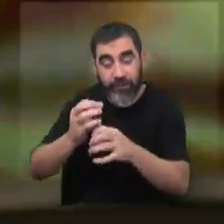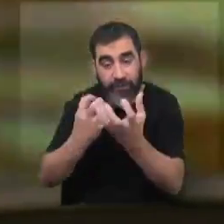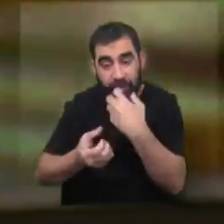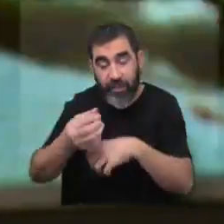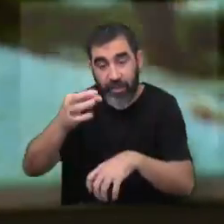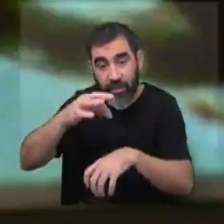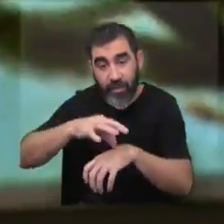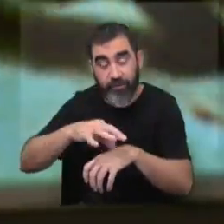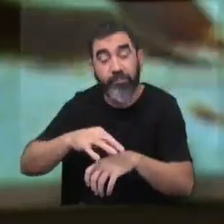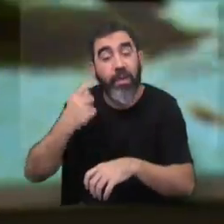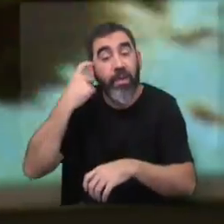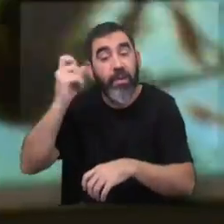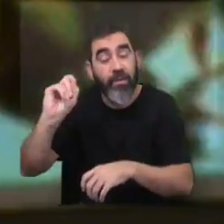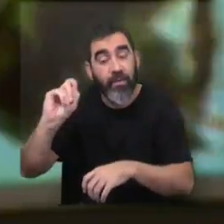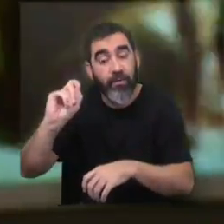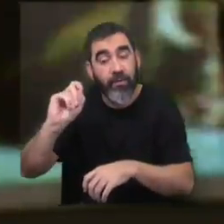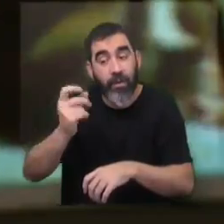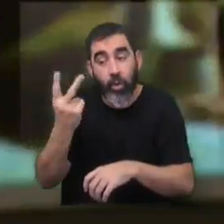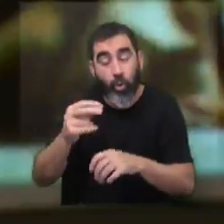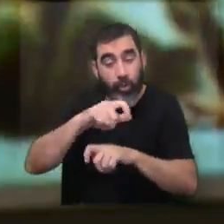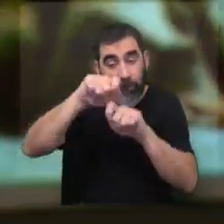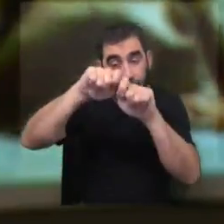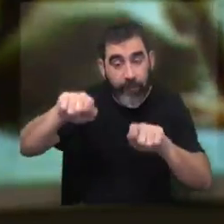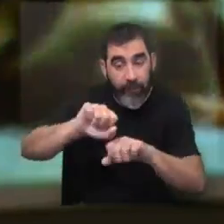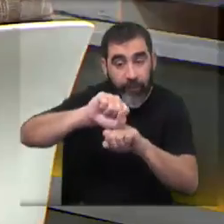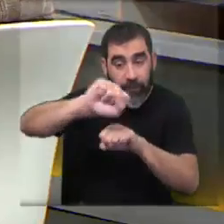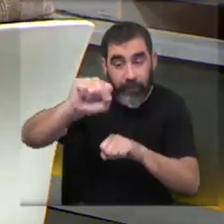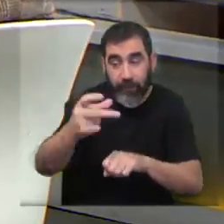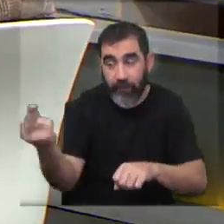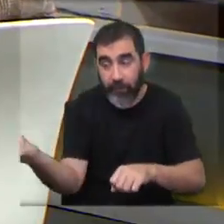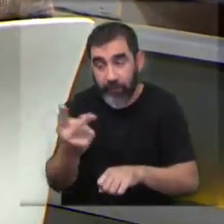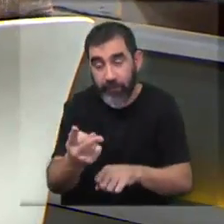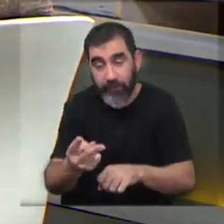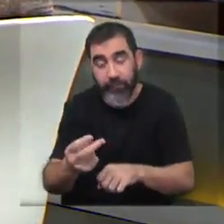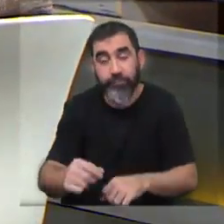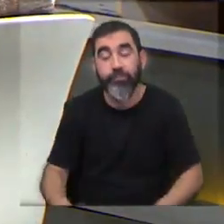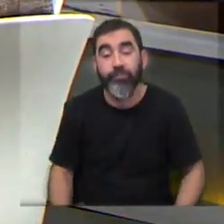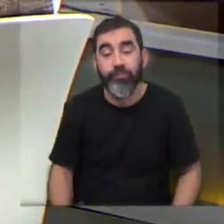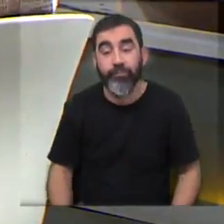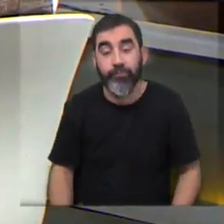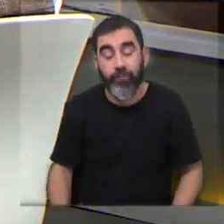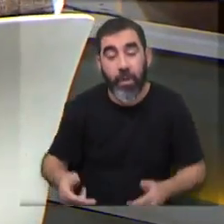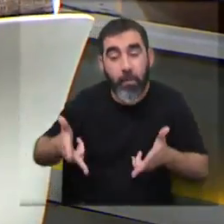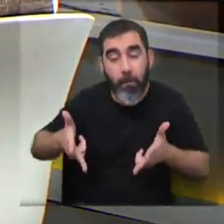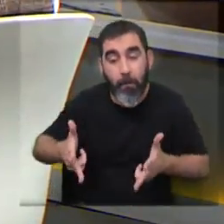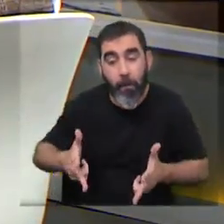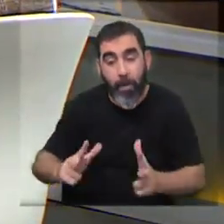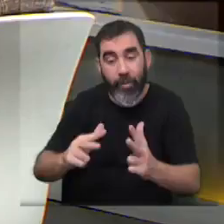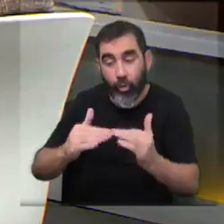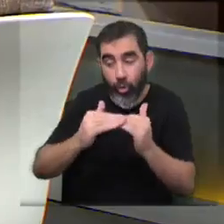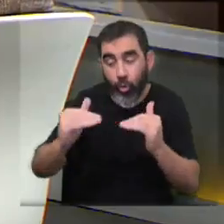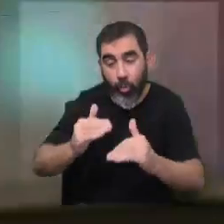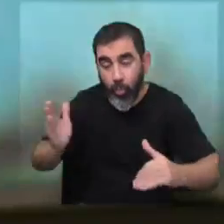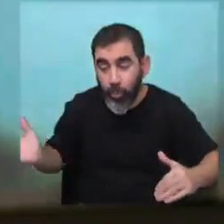la idea es con estas 2 tesis de maestría poder generar una metodología estandarizada para la producción